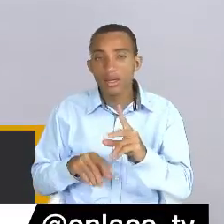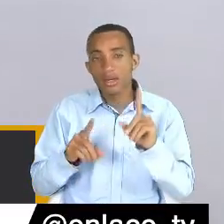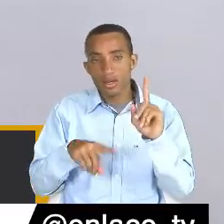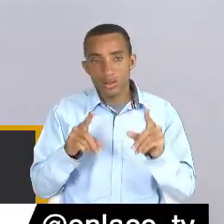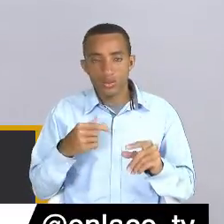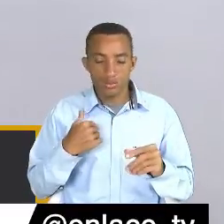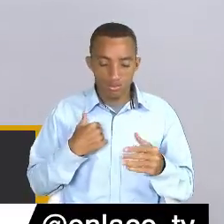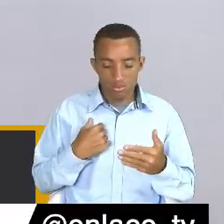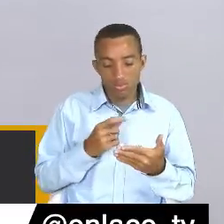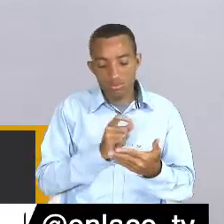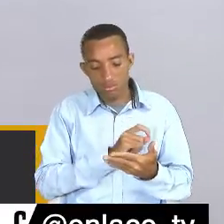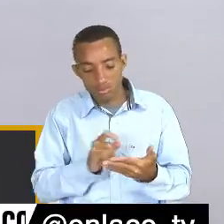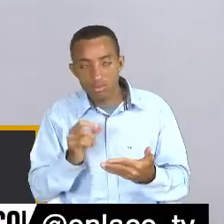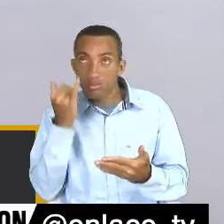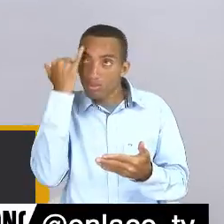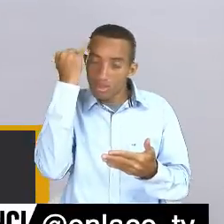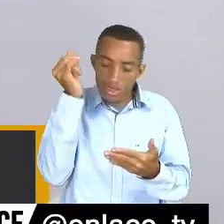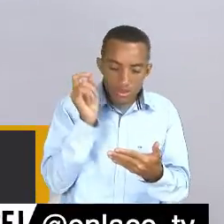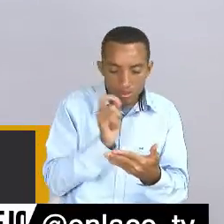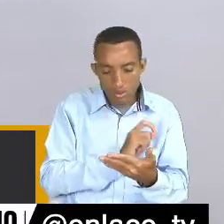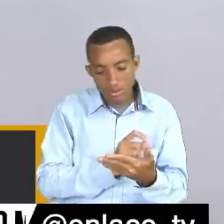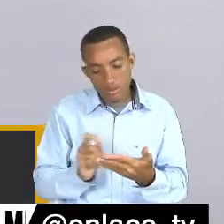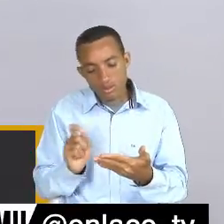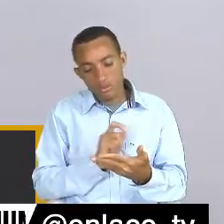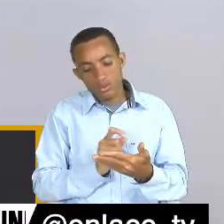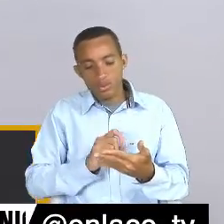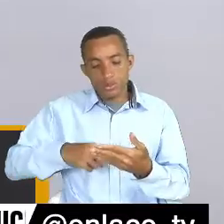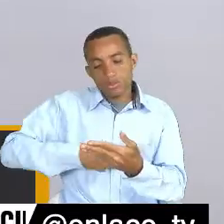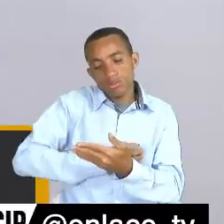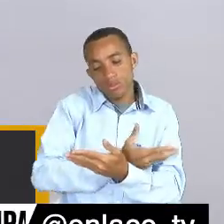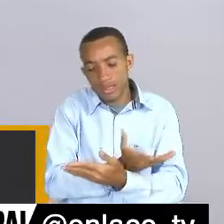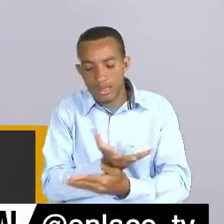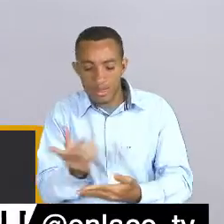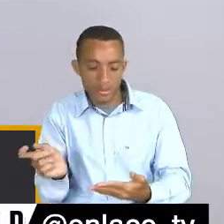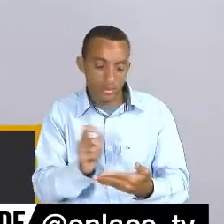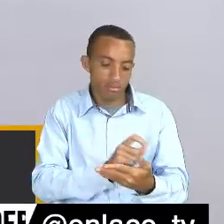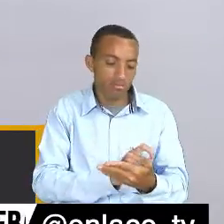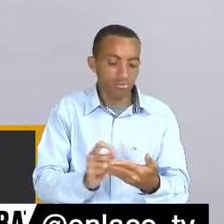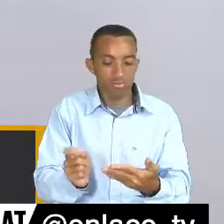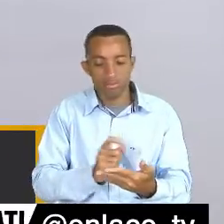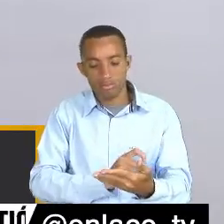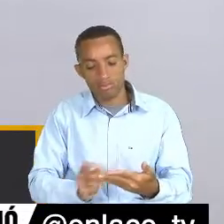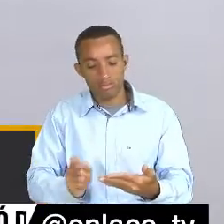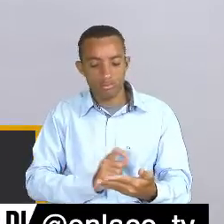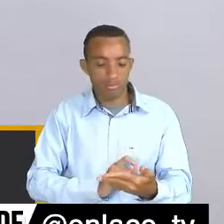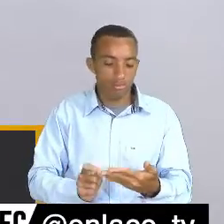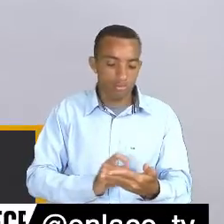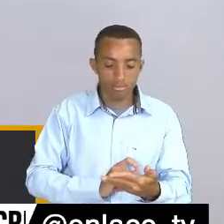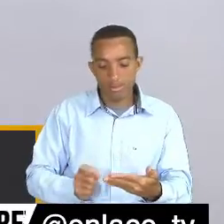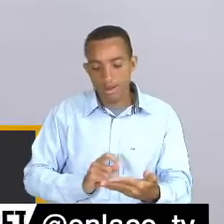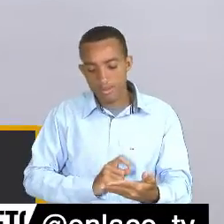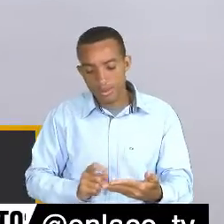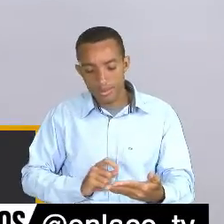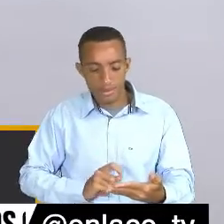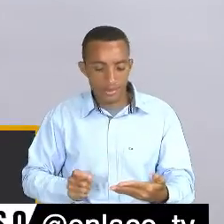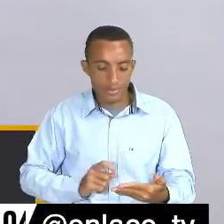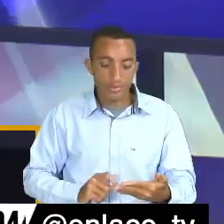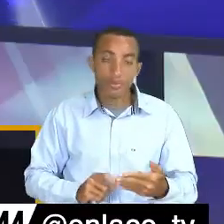escribimos, a quienes nos hemos dado la tarea de crear, de hacer con la palabra un arte